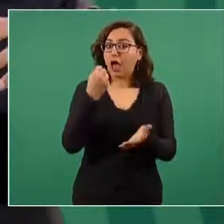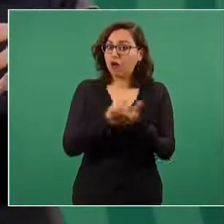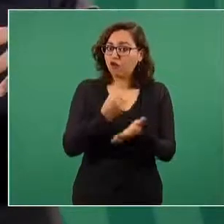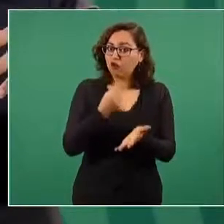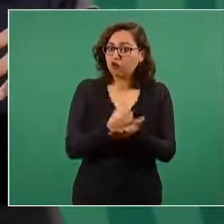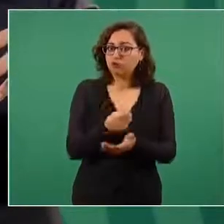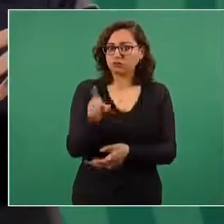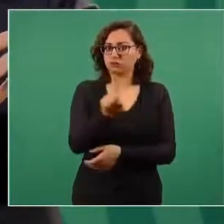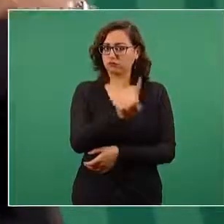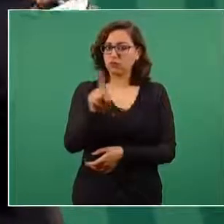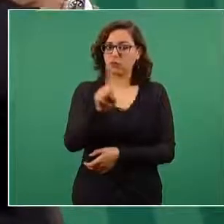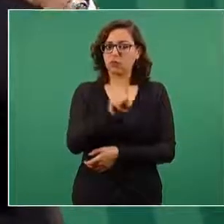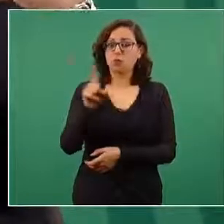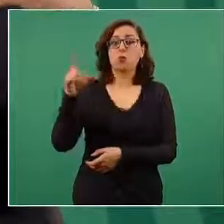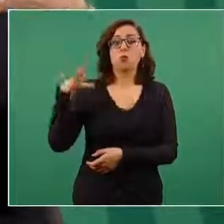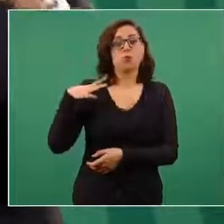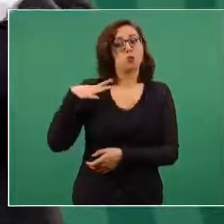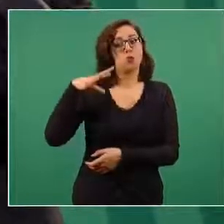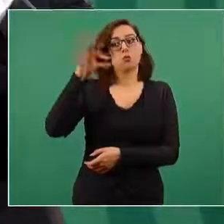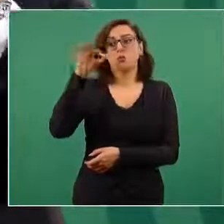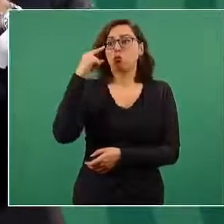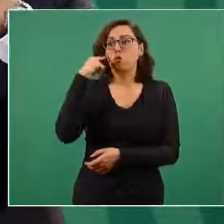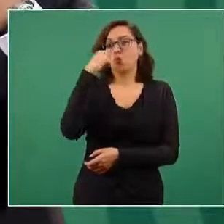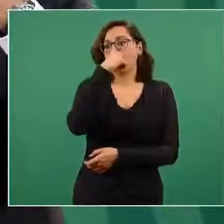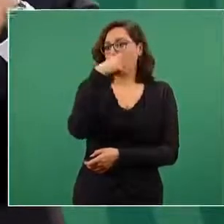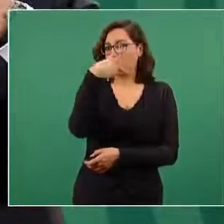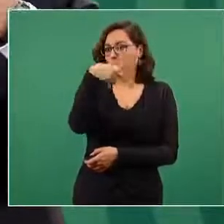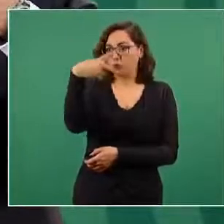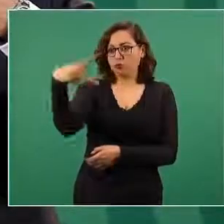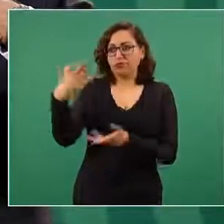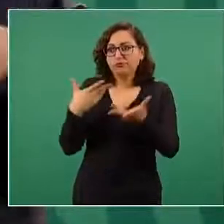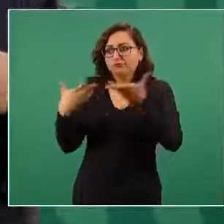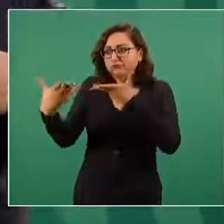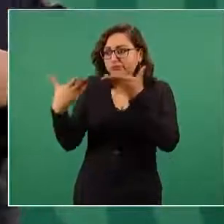acuerdo. Fue muy importante